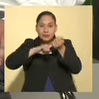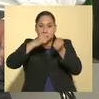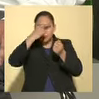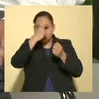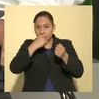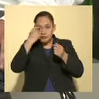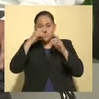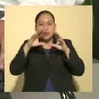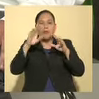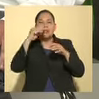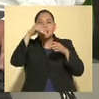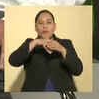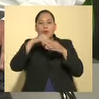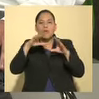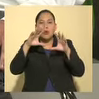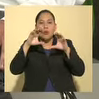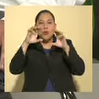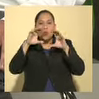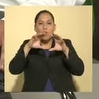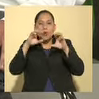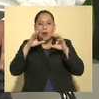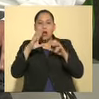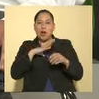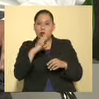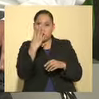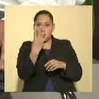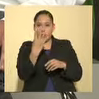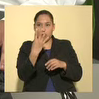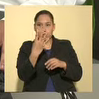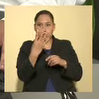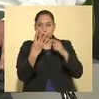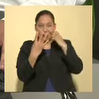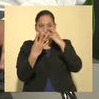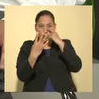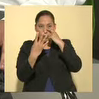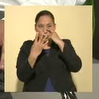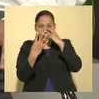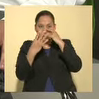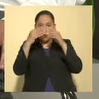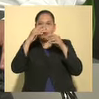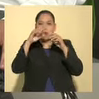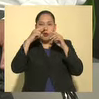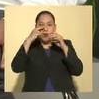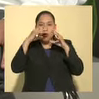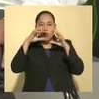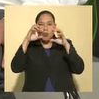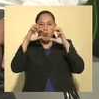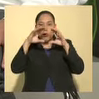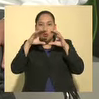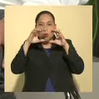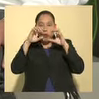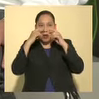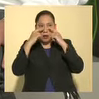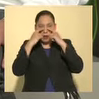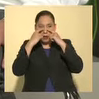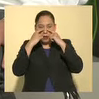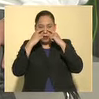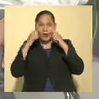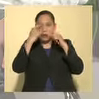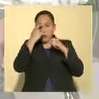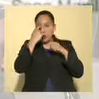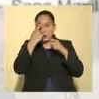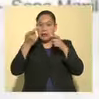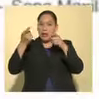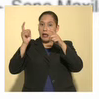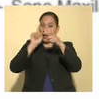de la cara. Ajá. Y son cuatro particularmente. Unos etmoidales, uh-huh, que esos están atrás del puente de la